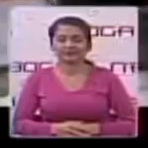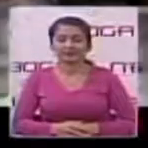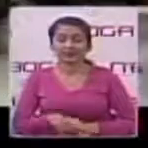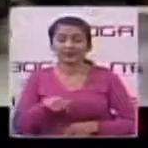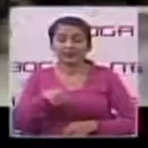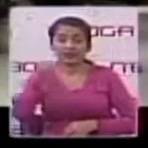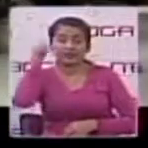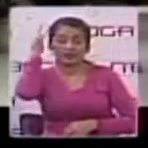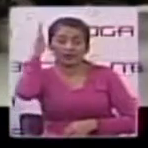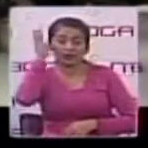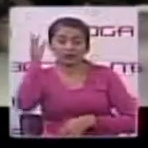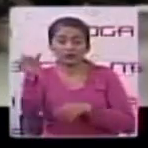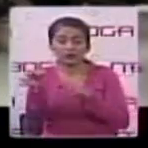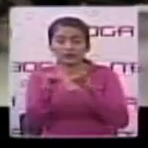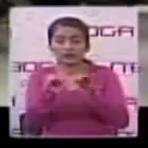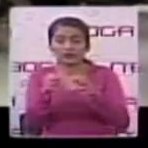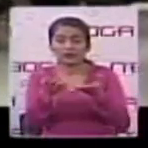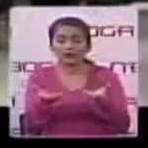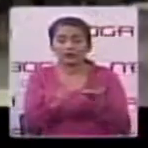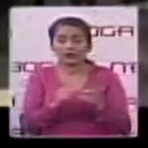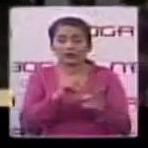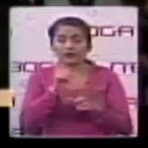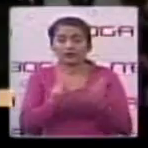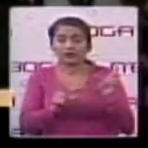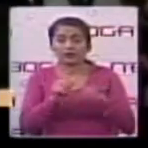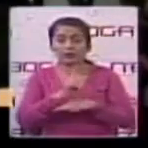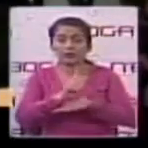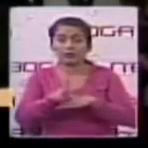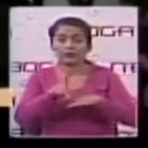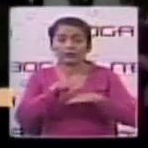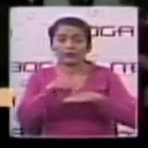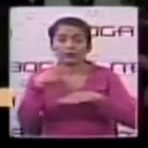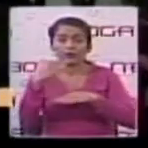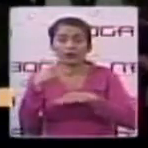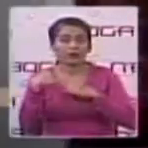se enfatizó que no hay duda de que el futuro de los medios es móvil.